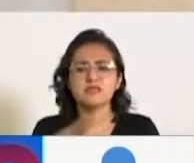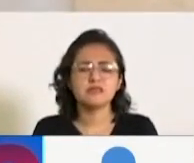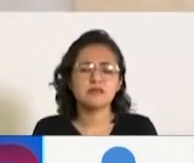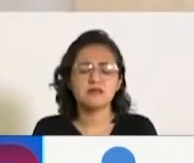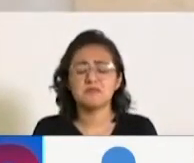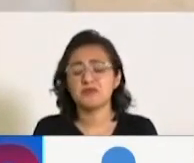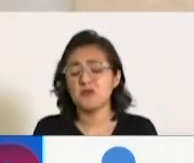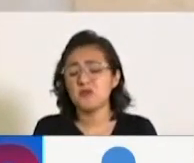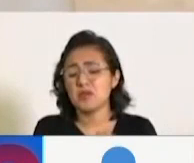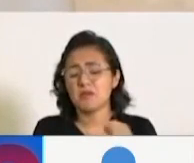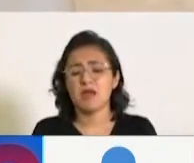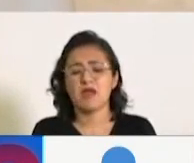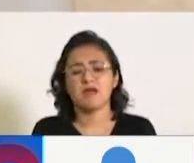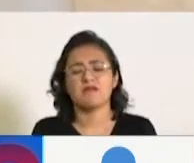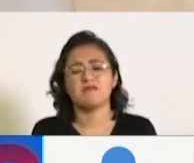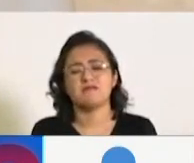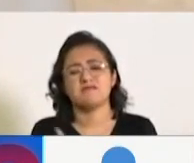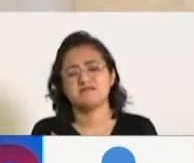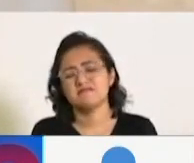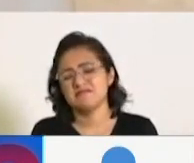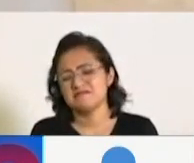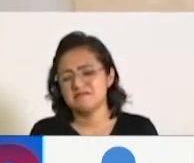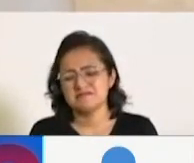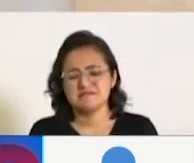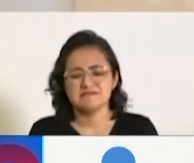año de esos,